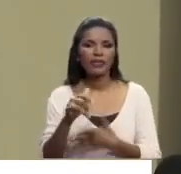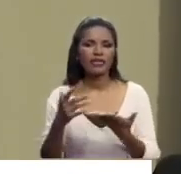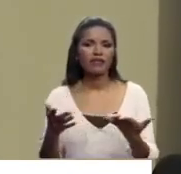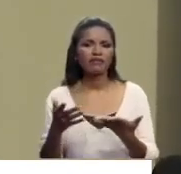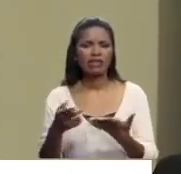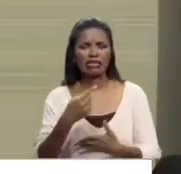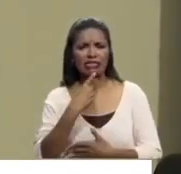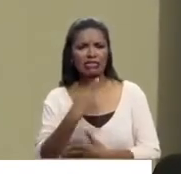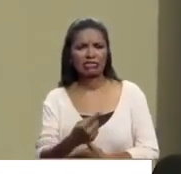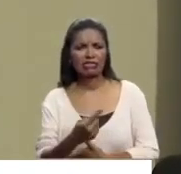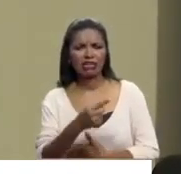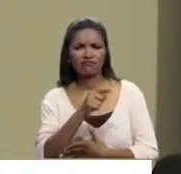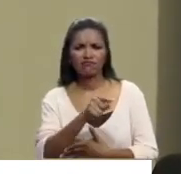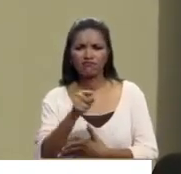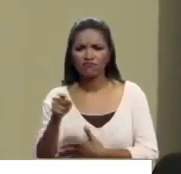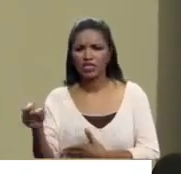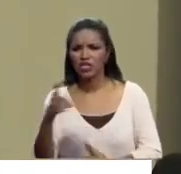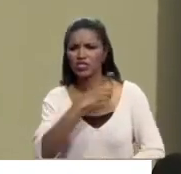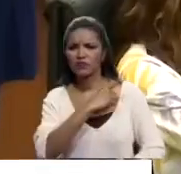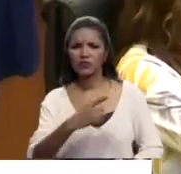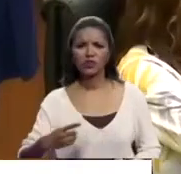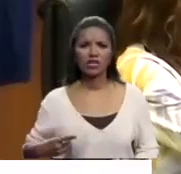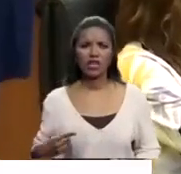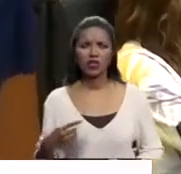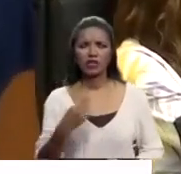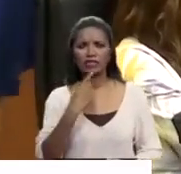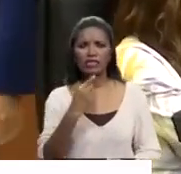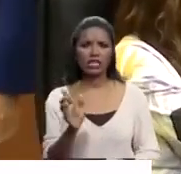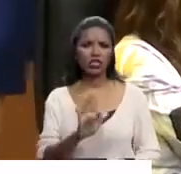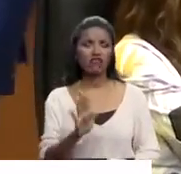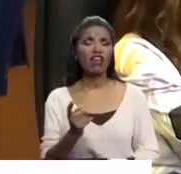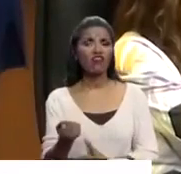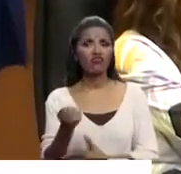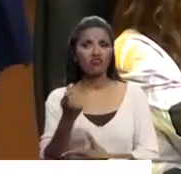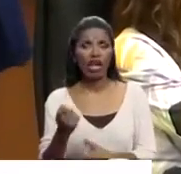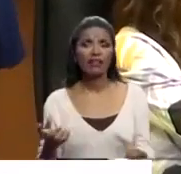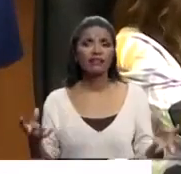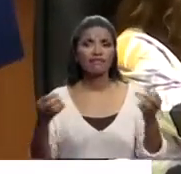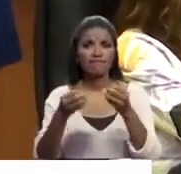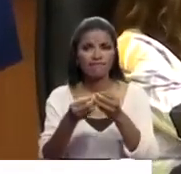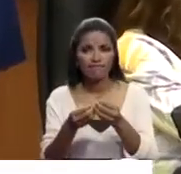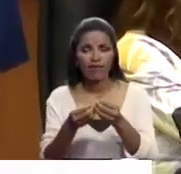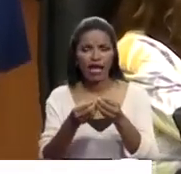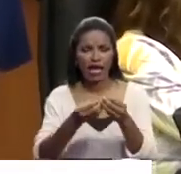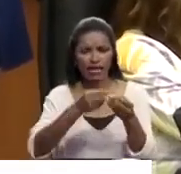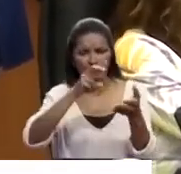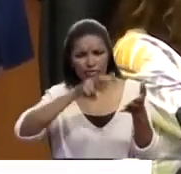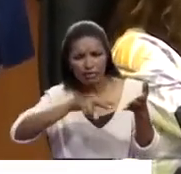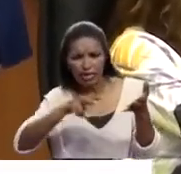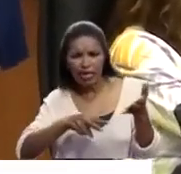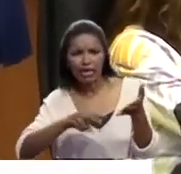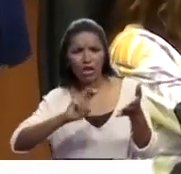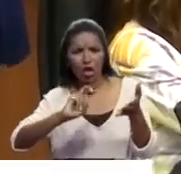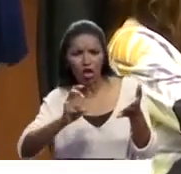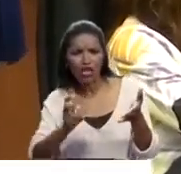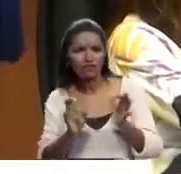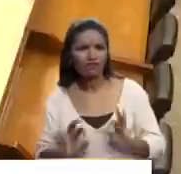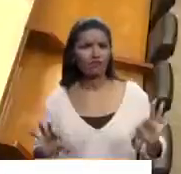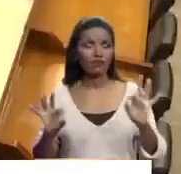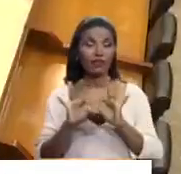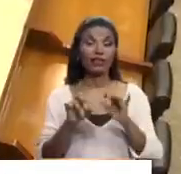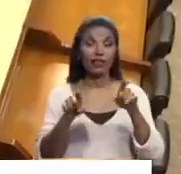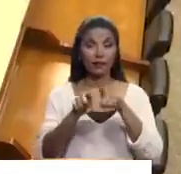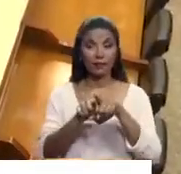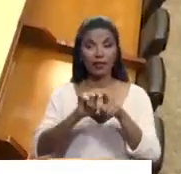Brands, cuestionaba a aquellos diputados que indicaban que todavía hacía falta perfeccionar este proyecto de ley, entre ellos el